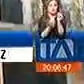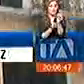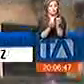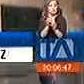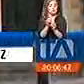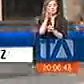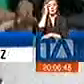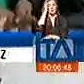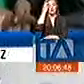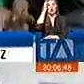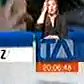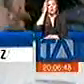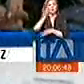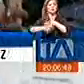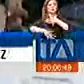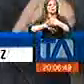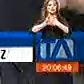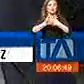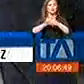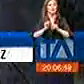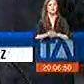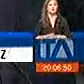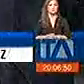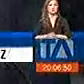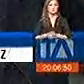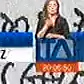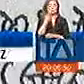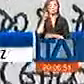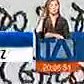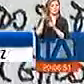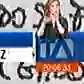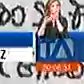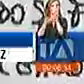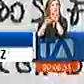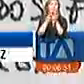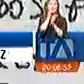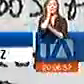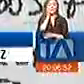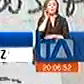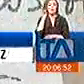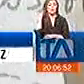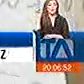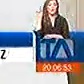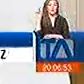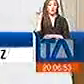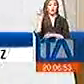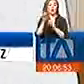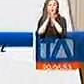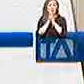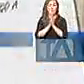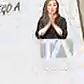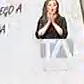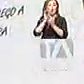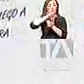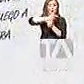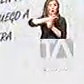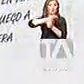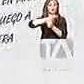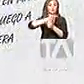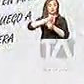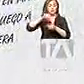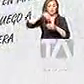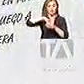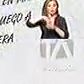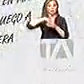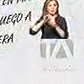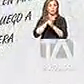sus preocupaciones. En una de ellas destaca, por ejemplo, que recibo disposición de entregar sendos sobres del